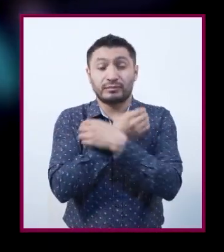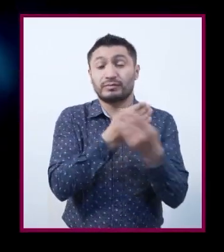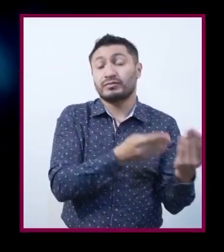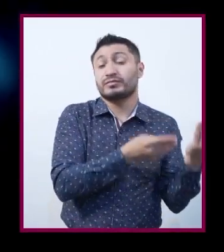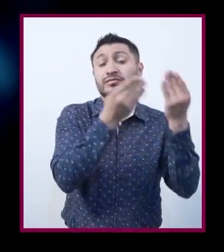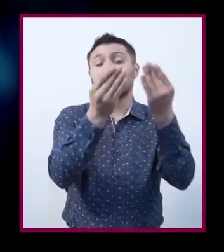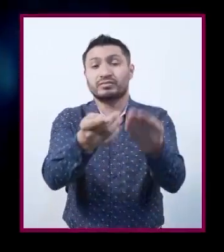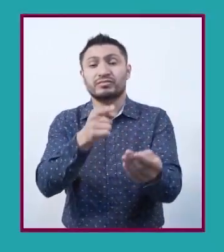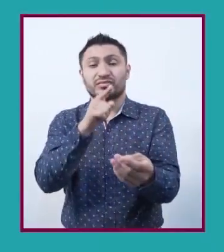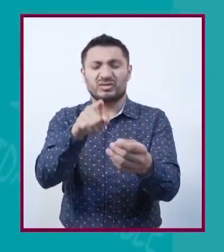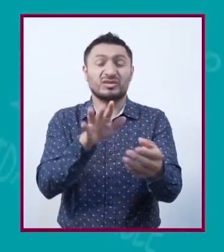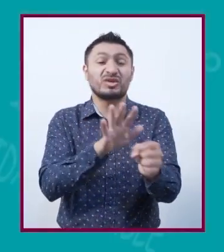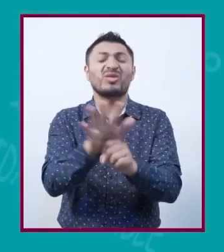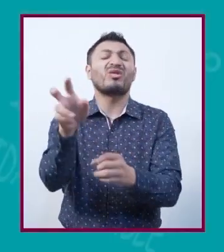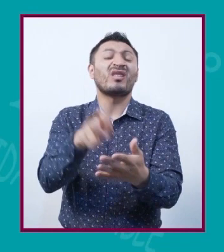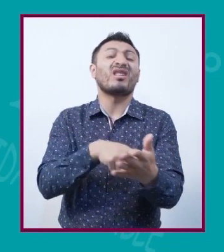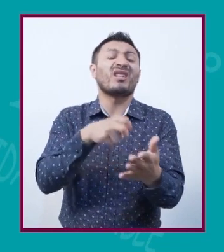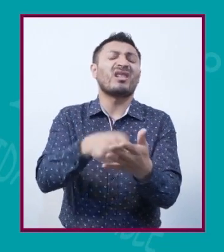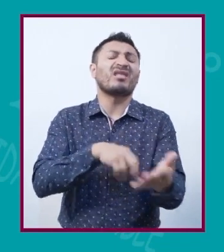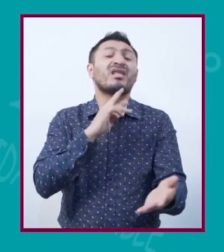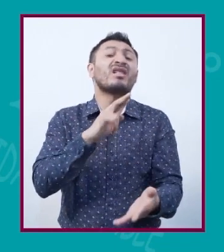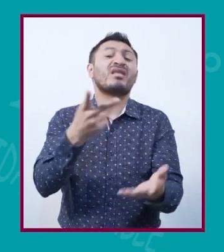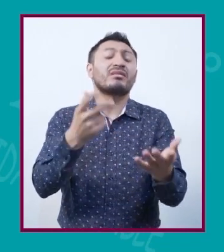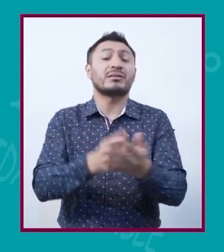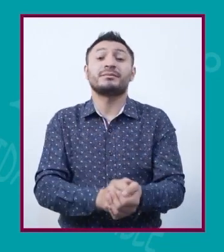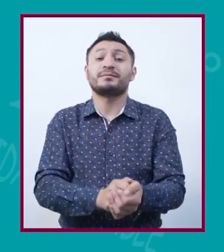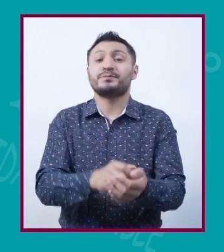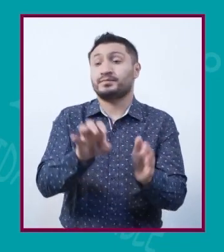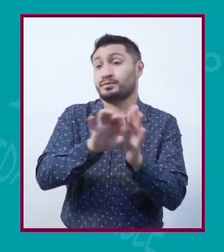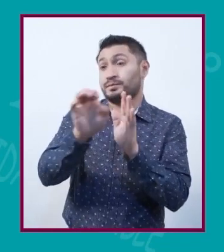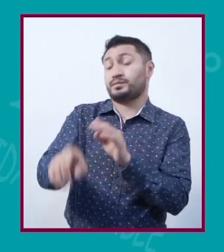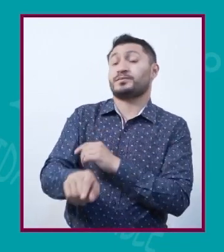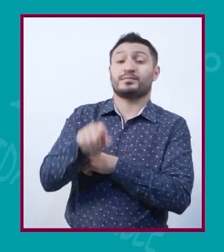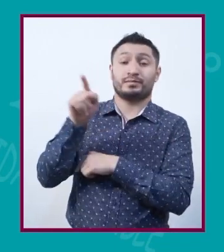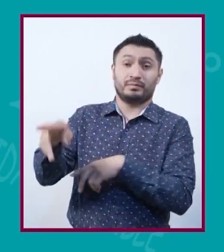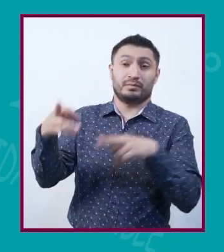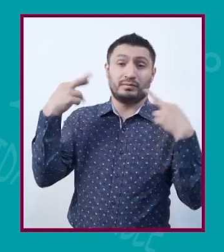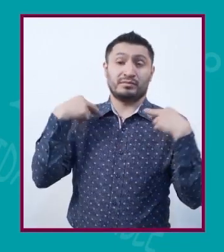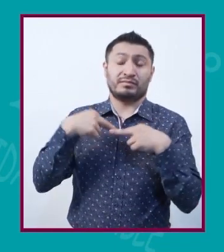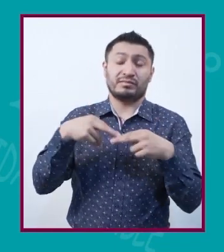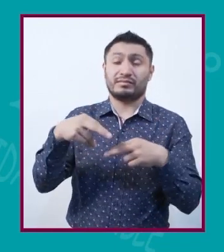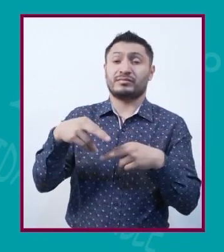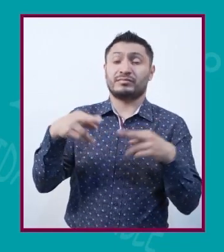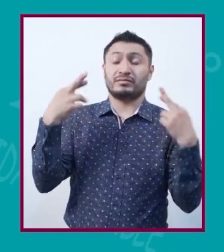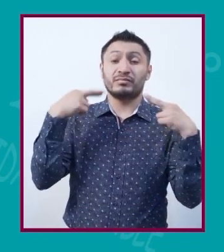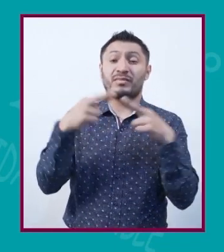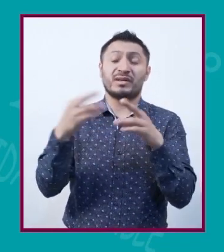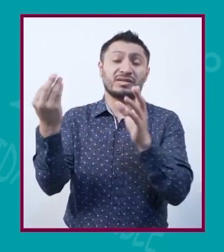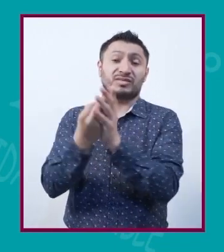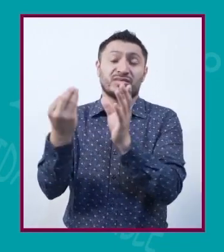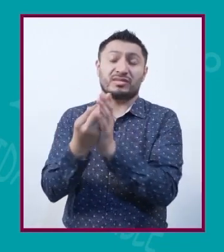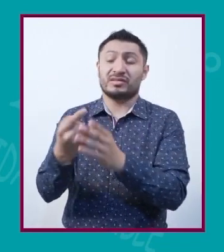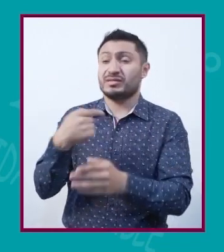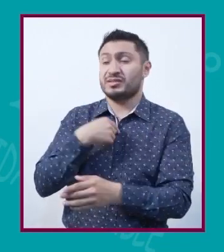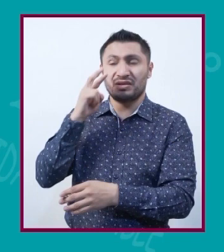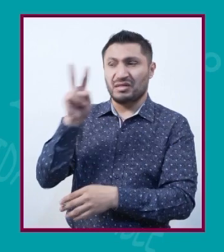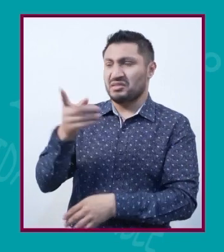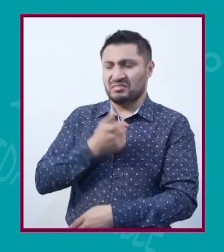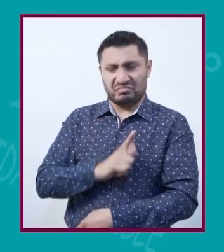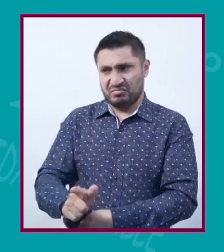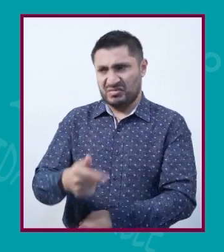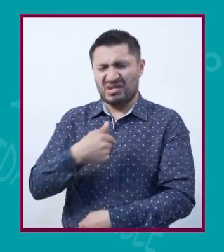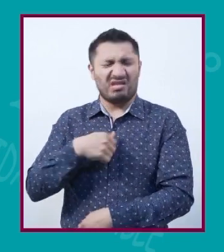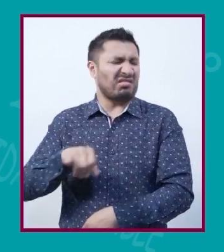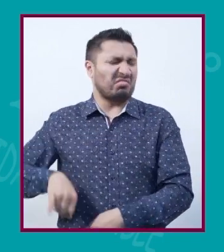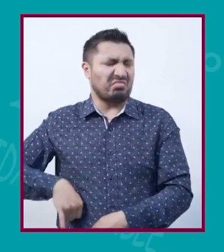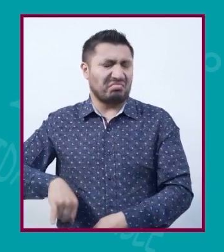recibes? Por ejemplo, a mí sí, un maestro no me gusta cómo da su clase, no me interesa en la clase, entonces siento que esa es